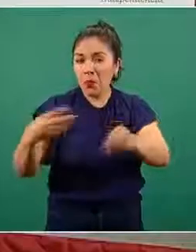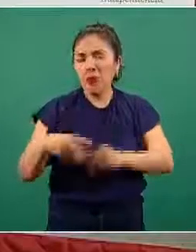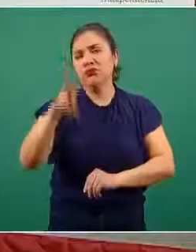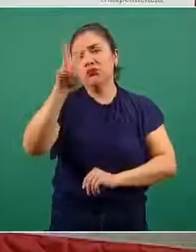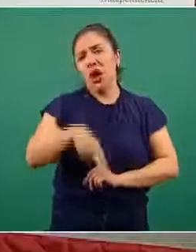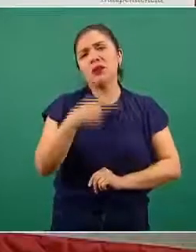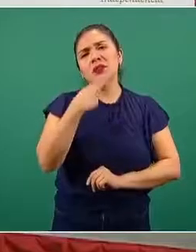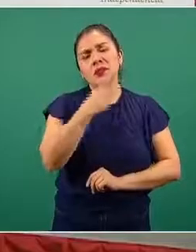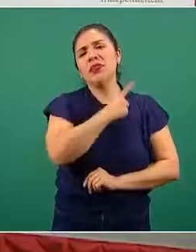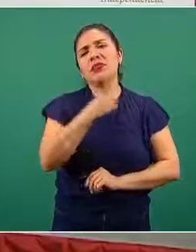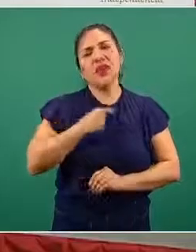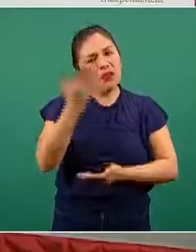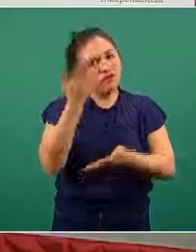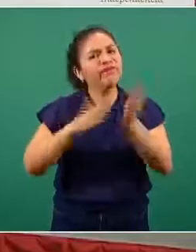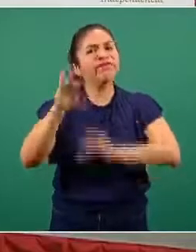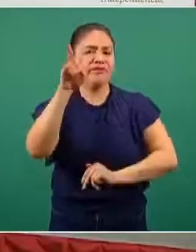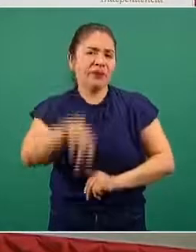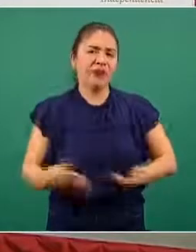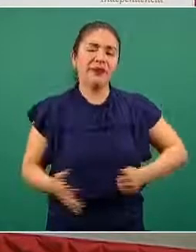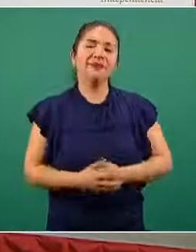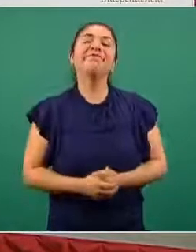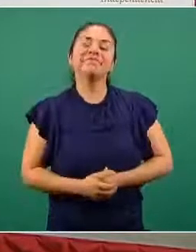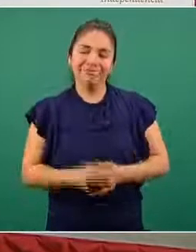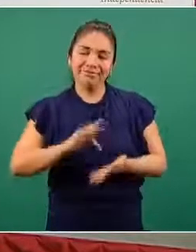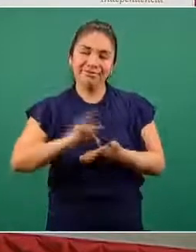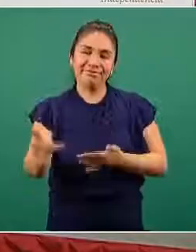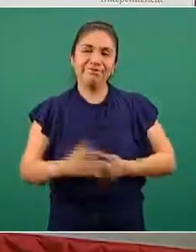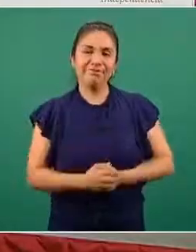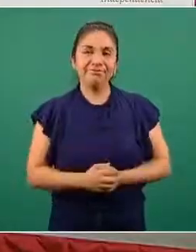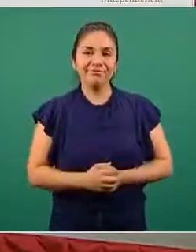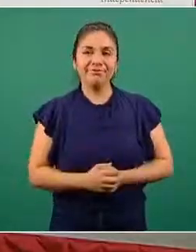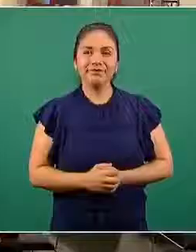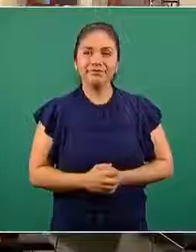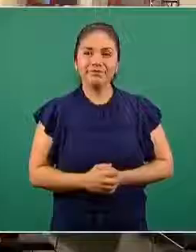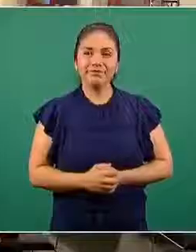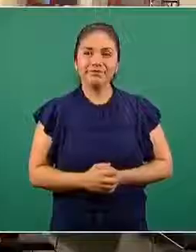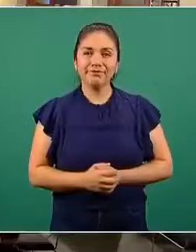deben de ser de éxito. Muchas gracias, doctor.